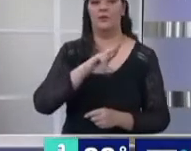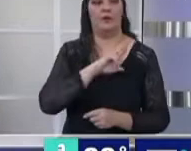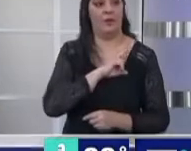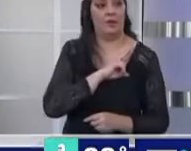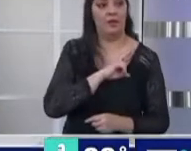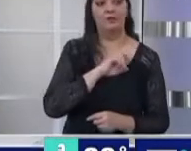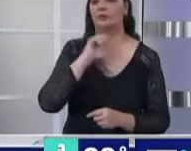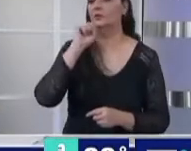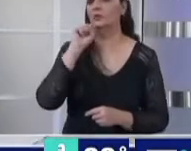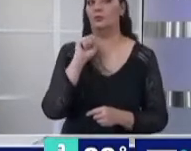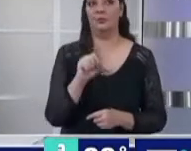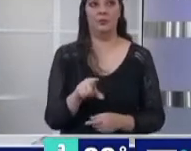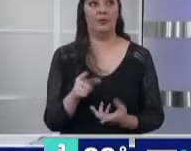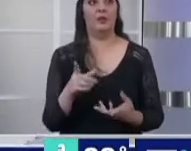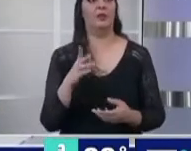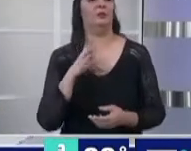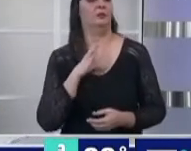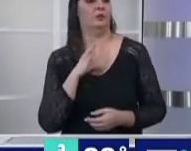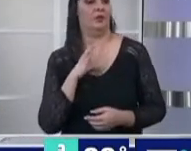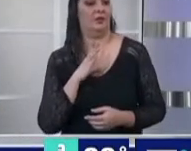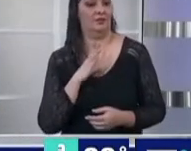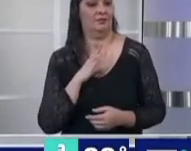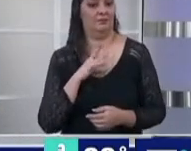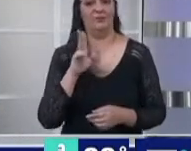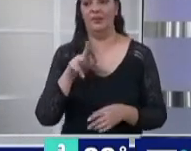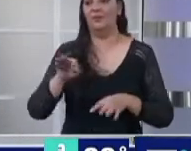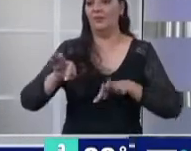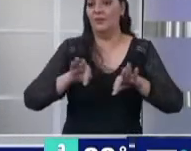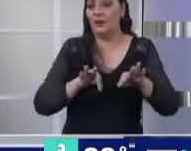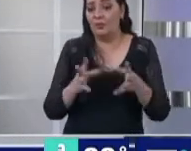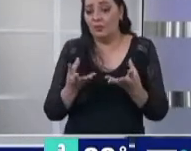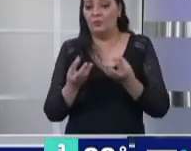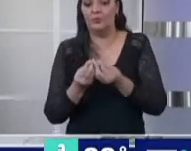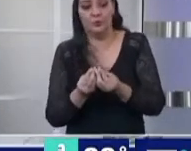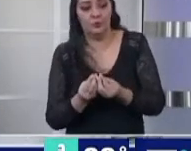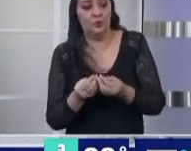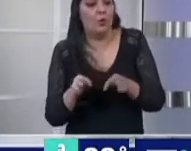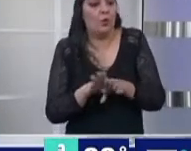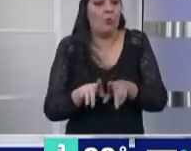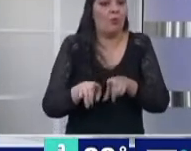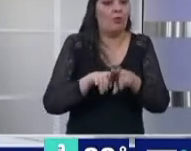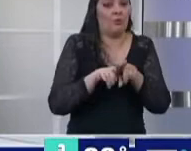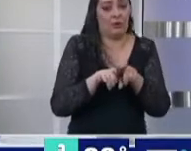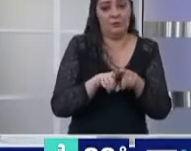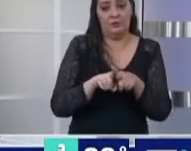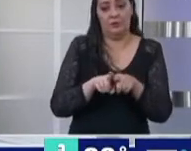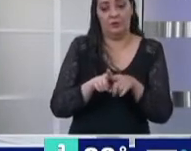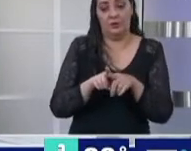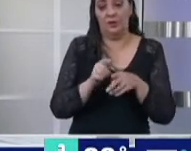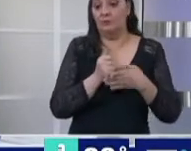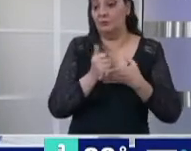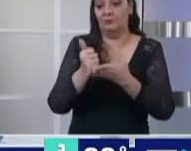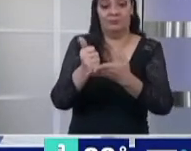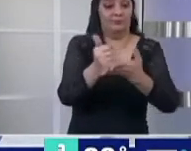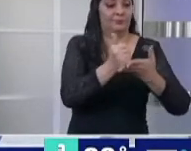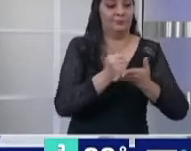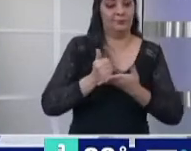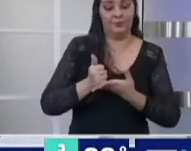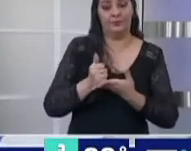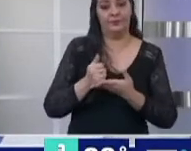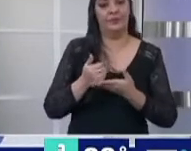los hospitales de los servicios de salud. Somos hermanos, nos ayudamos muy bien y hoy tenemos una misión, tenemos una